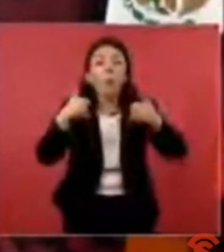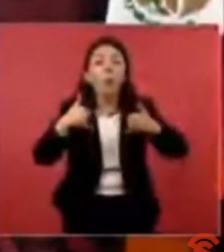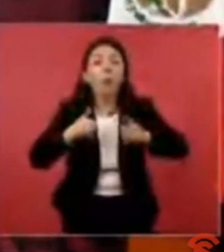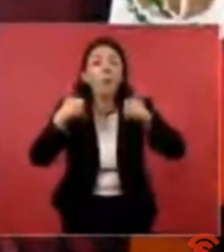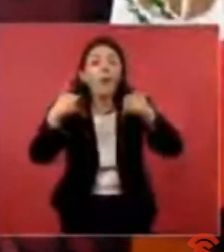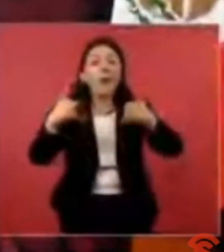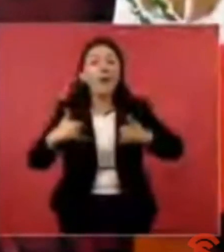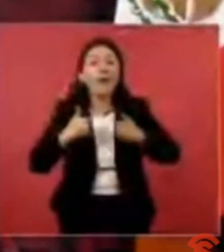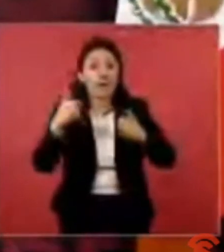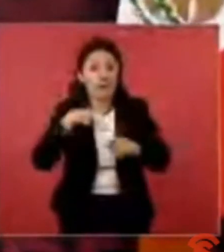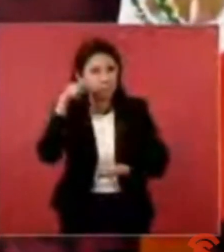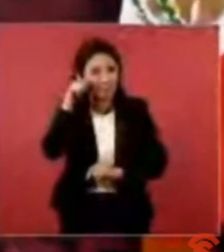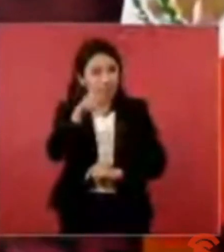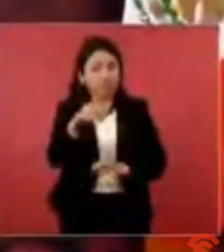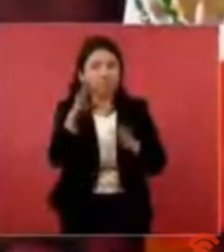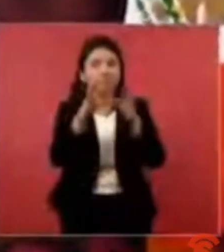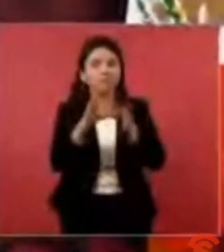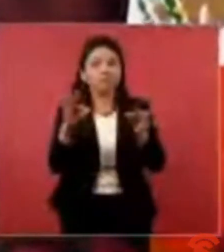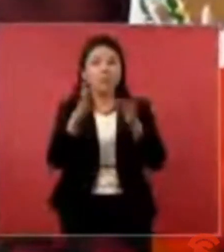como